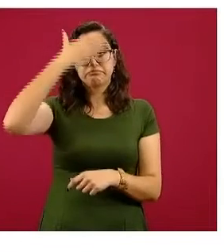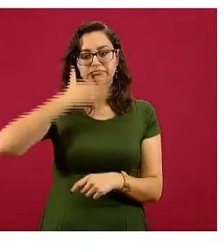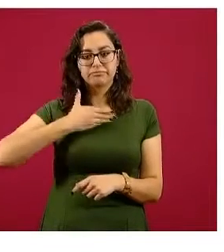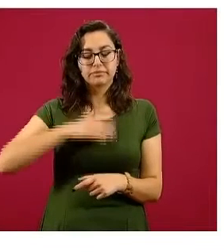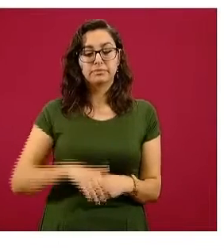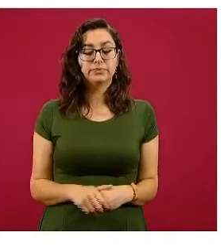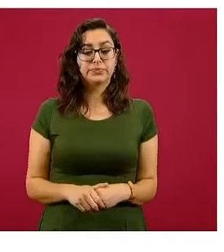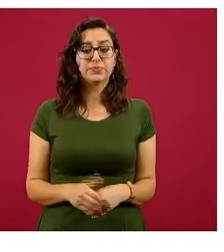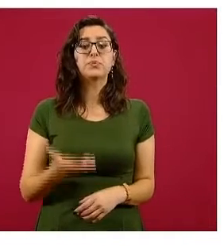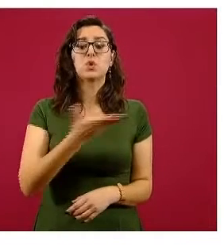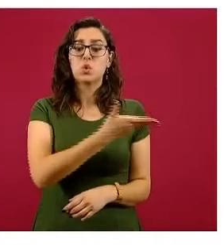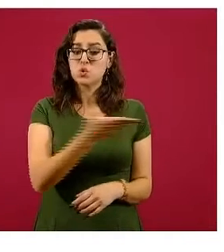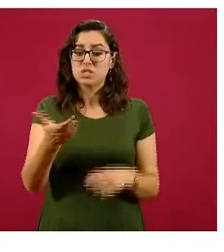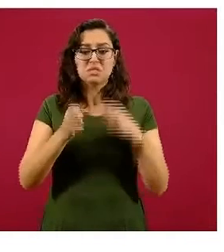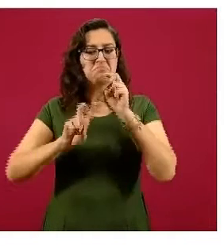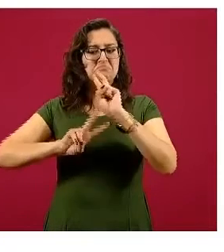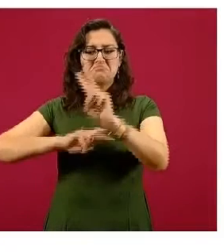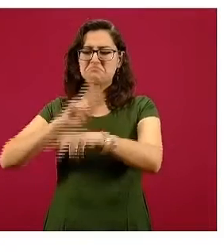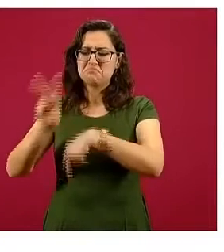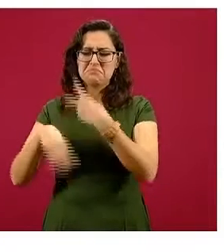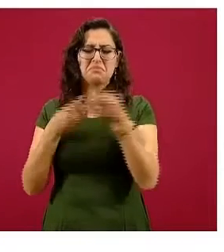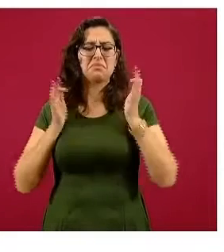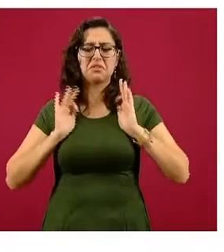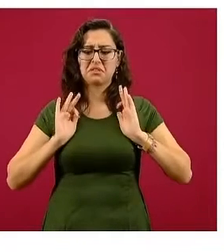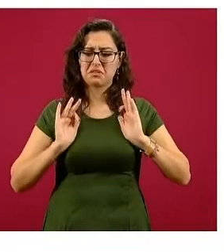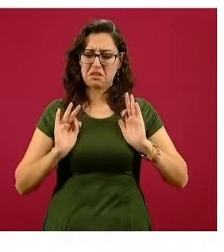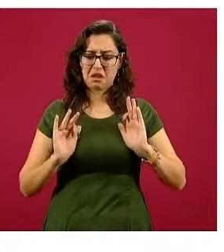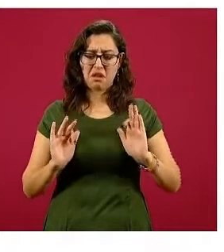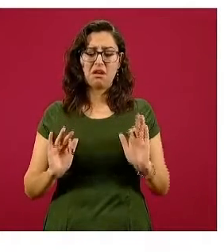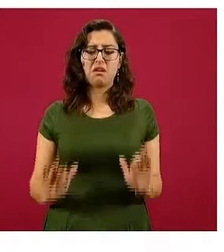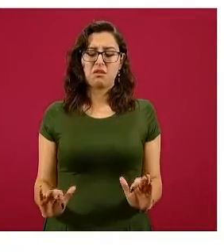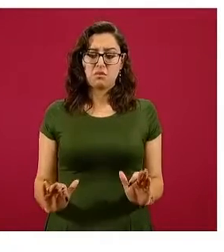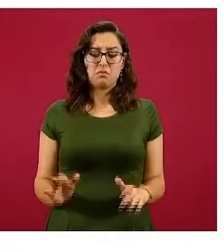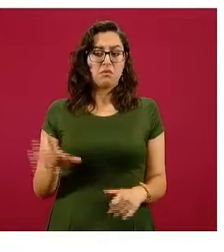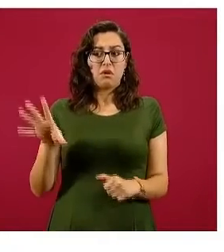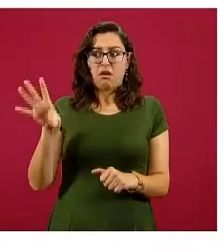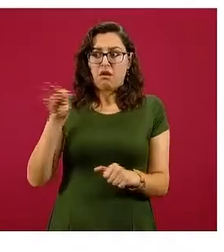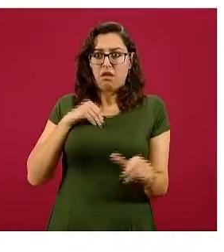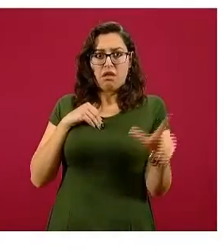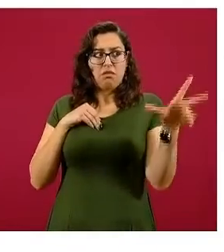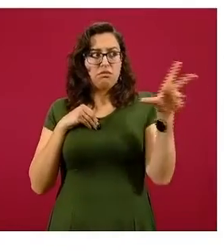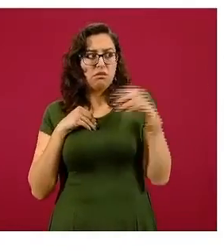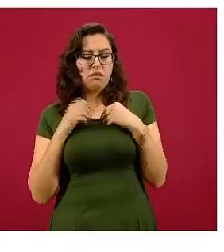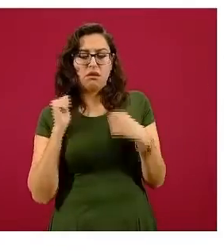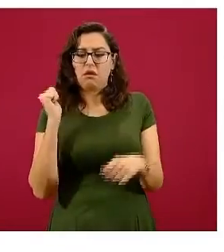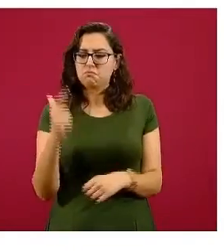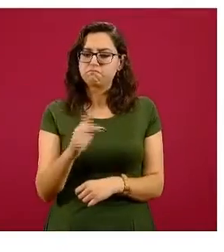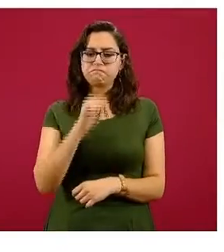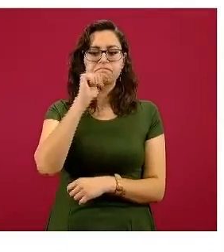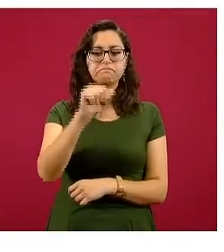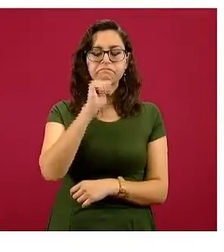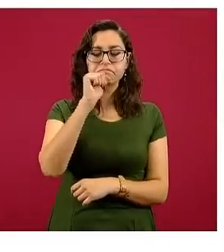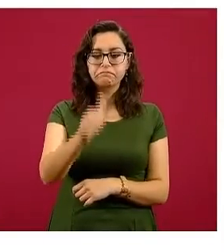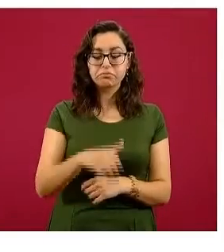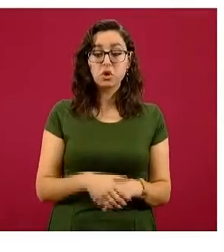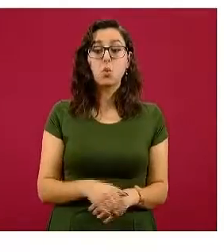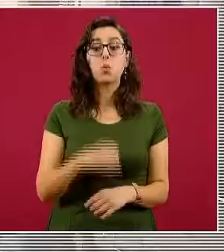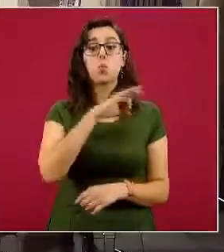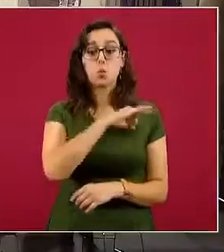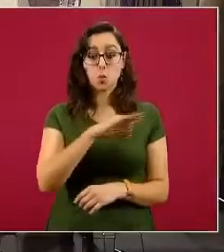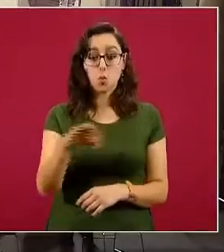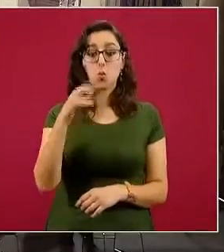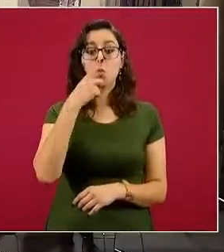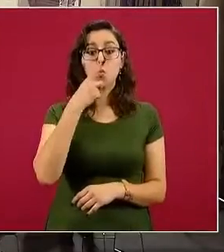Entonces, ustedes pueden ir con toda la seguridad de que no van a estar infectados. Yo les puedo decir,